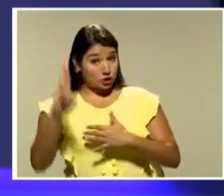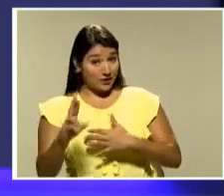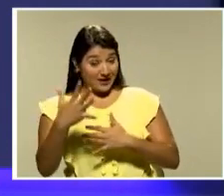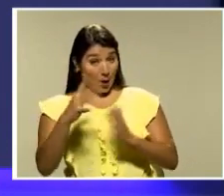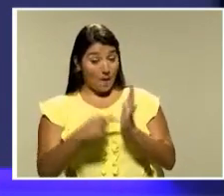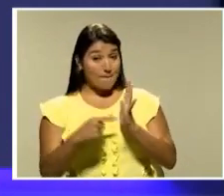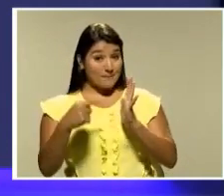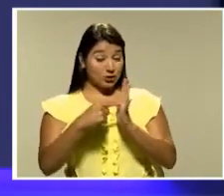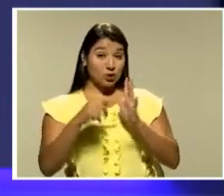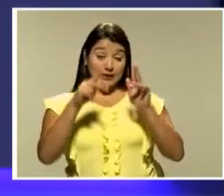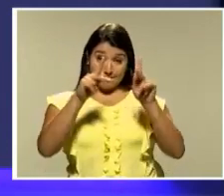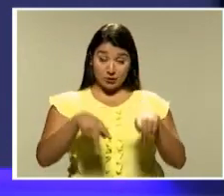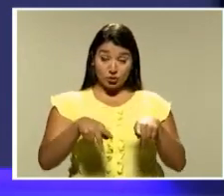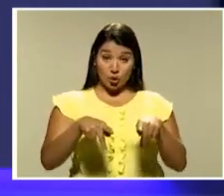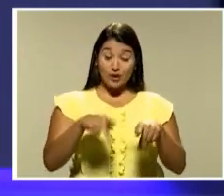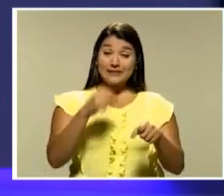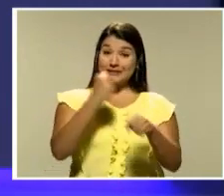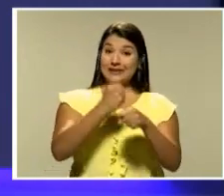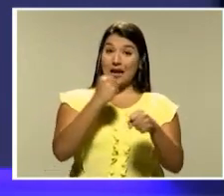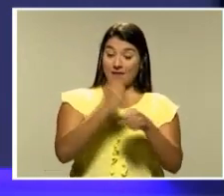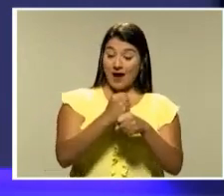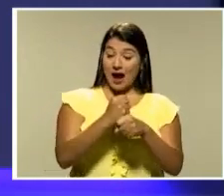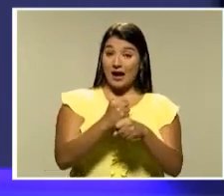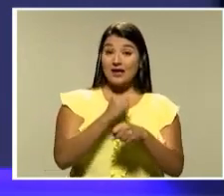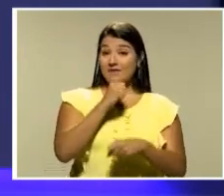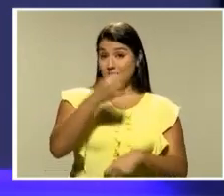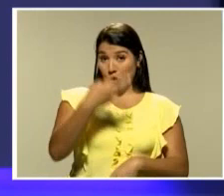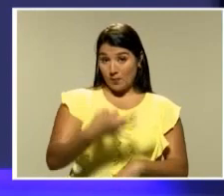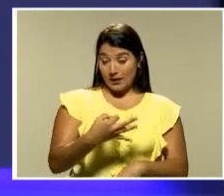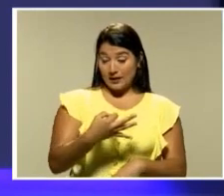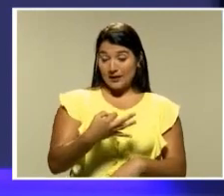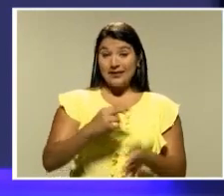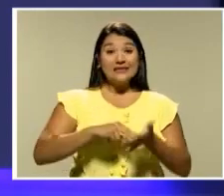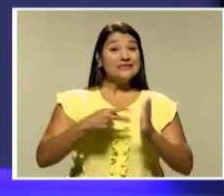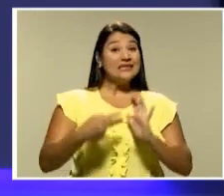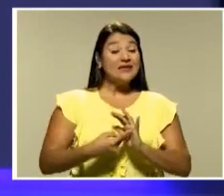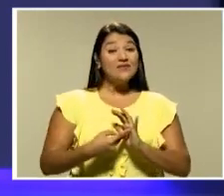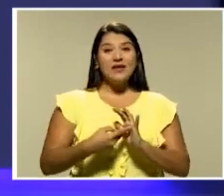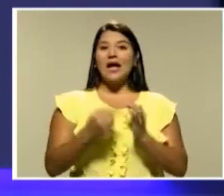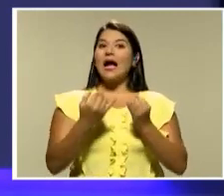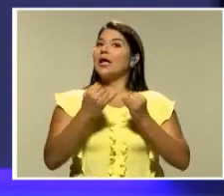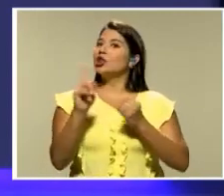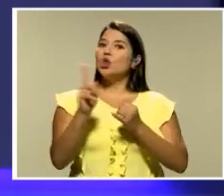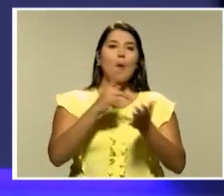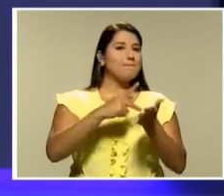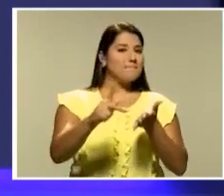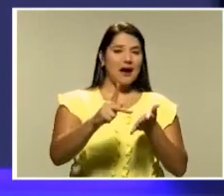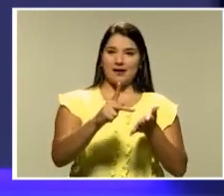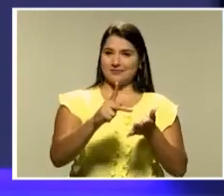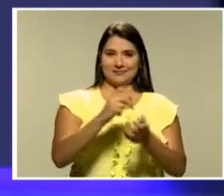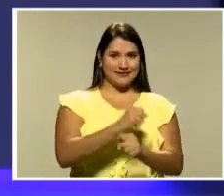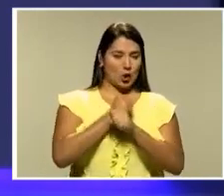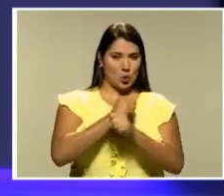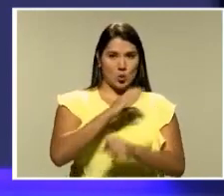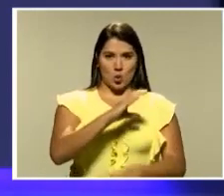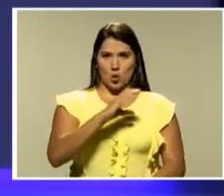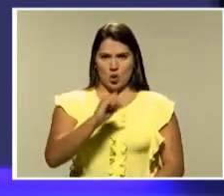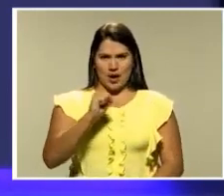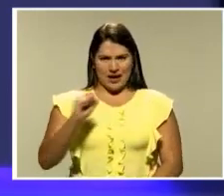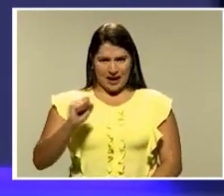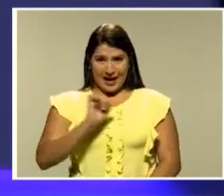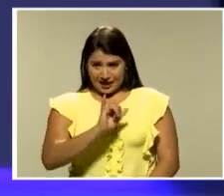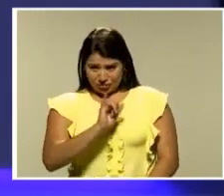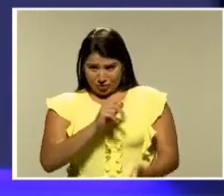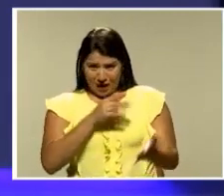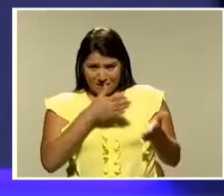1 millón de personas que trabajan en la informalidad, es decir, sin cotizar a la seguridad social. ¿Cómo afecta